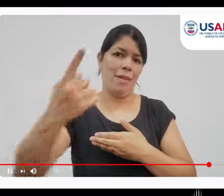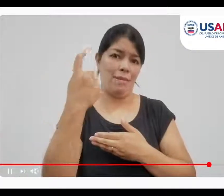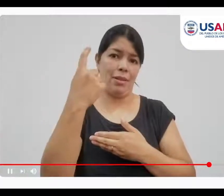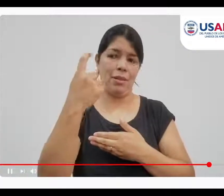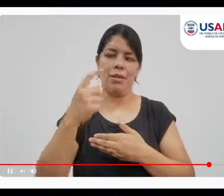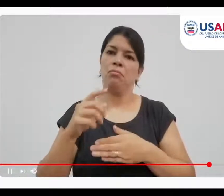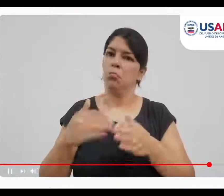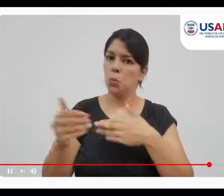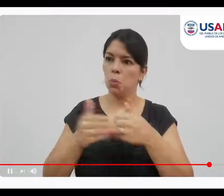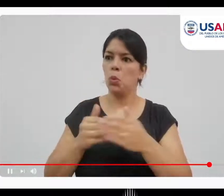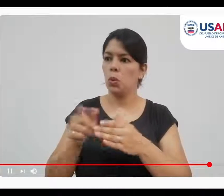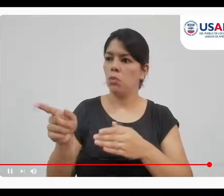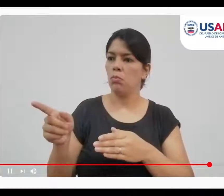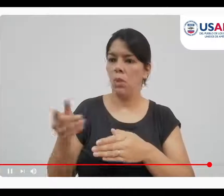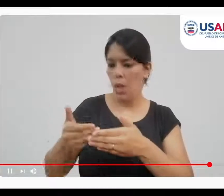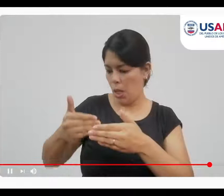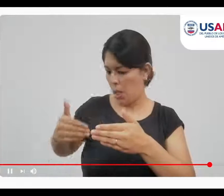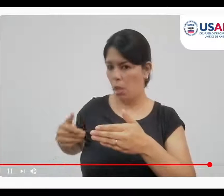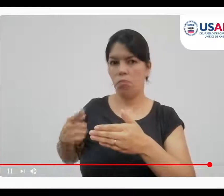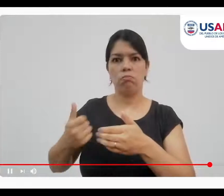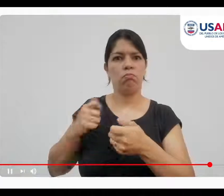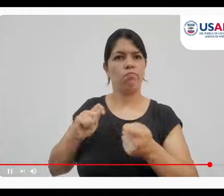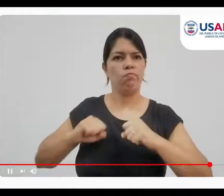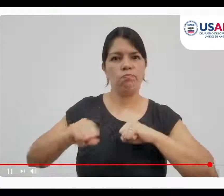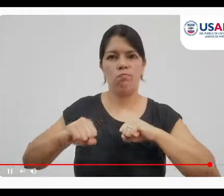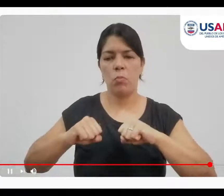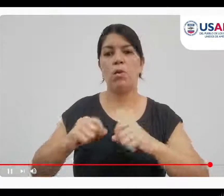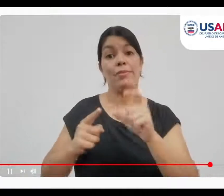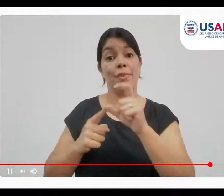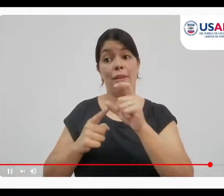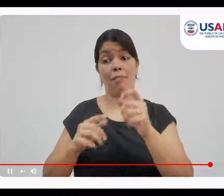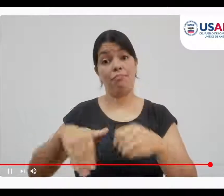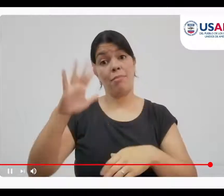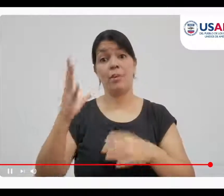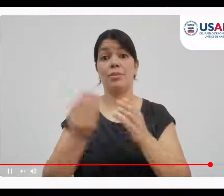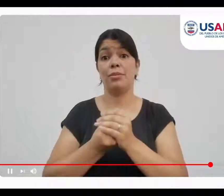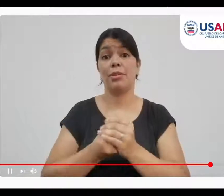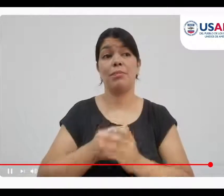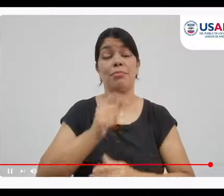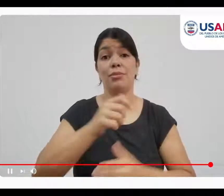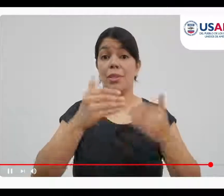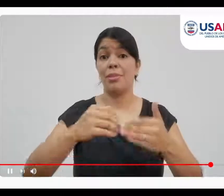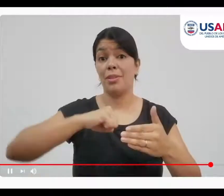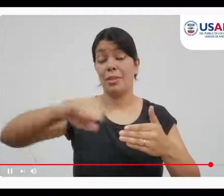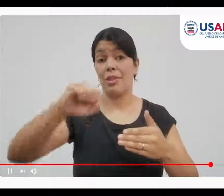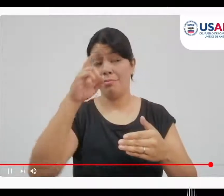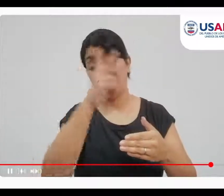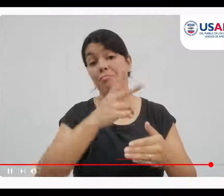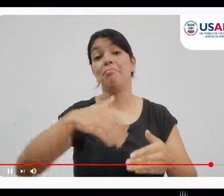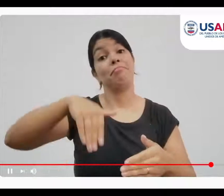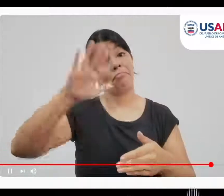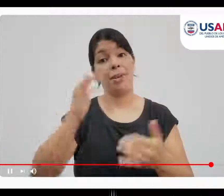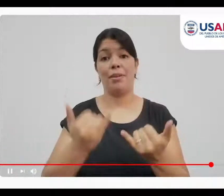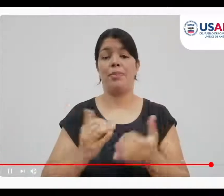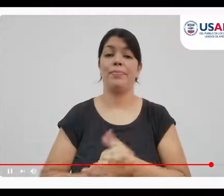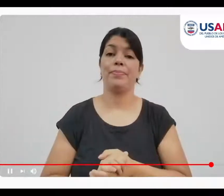y al de todo el colectivo, hoy Ciénaga es un municipio más incluyente y con mayor garantía de derechos para las personas con discapacidad. Bueno, yo